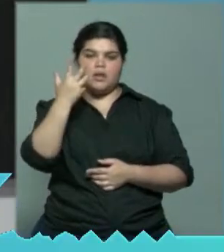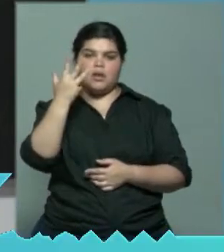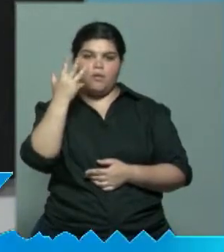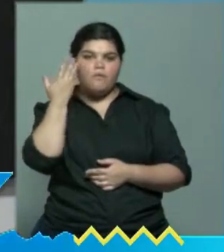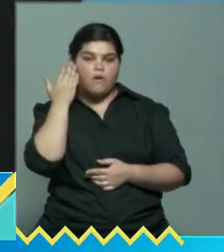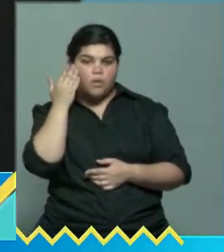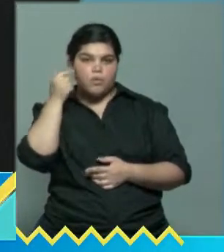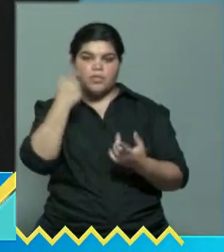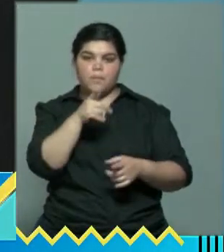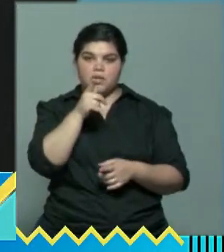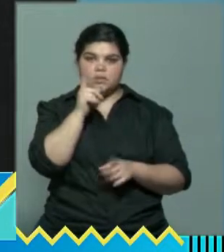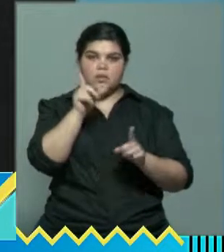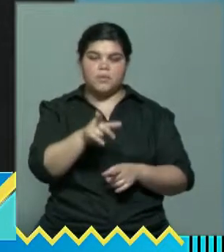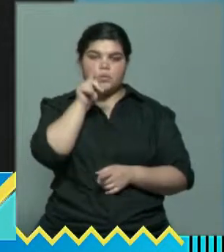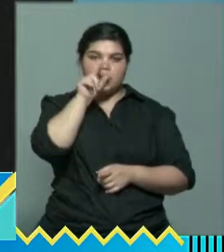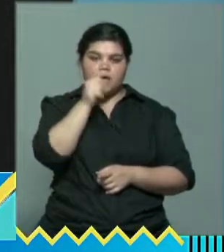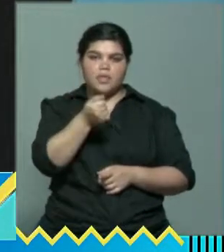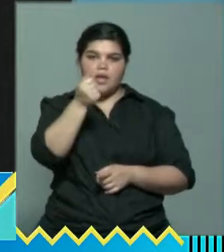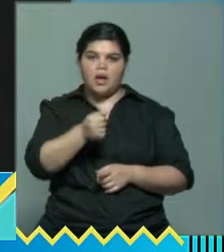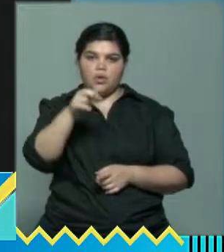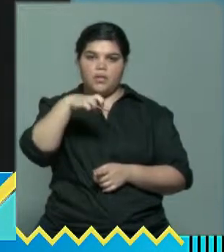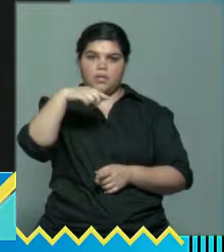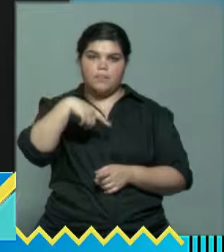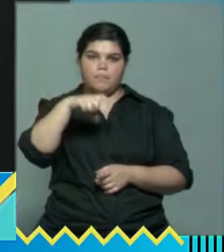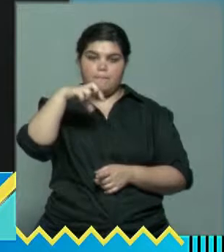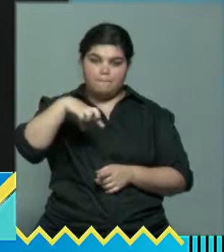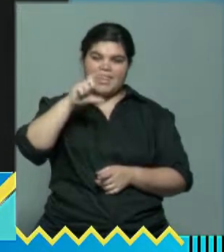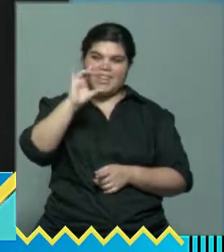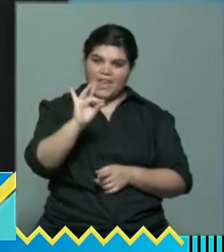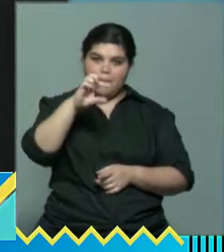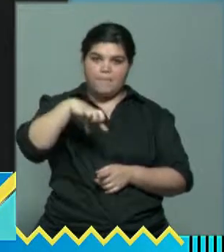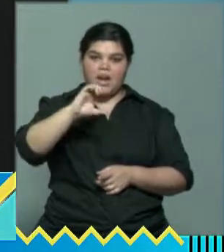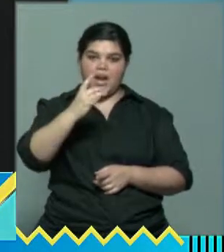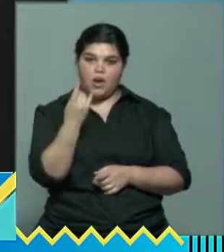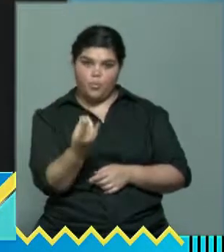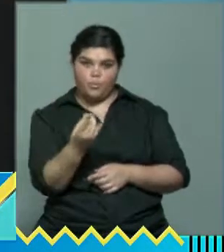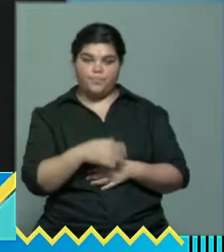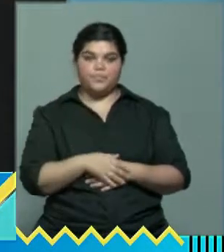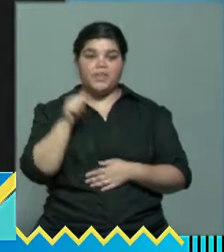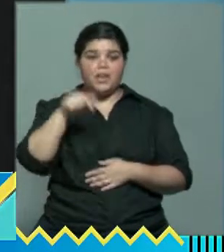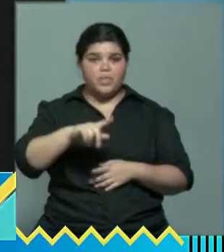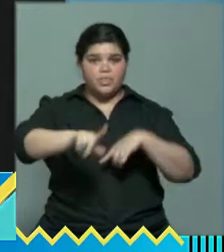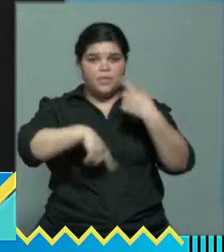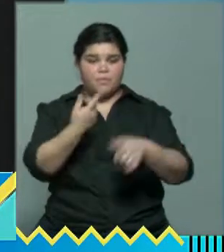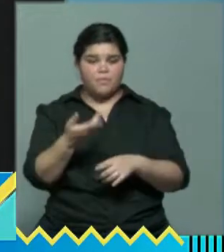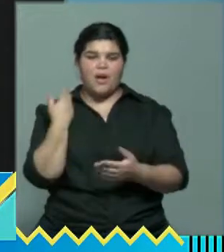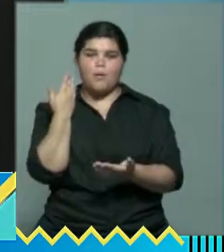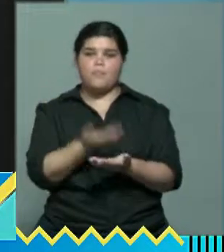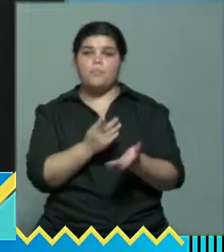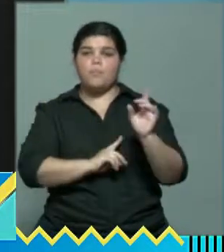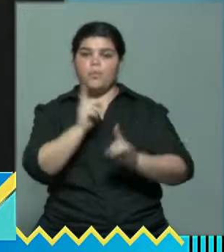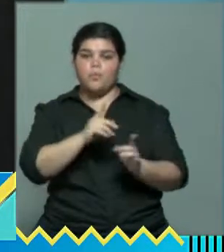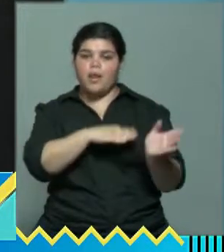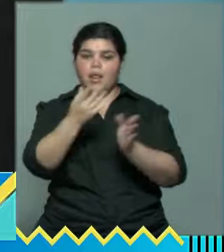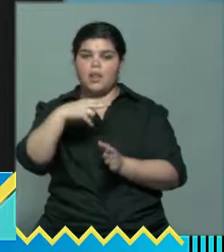como distintos parecidos, también en Twitter, DP Senalu. Vamos a irnos, y antes dejo la consigna para el próximo bloque y nos vamos a meter en lo que